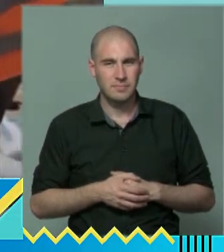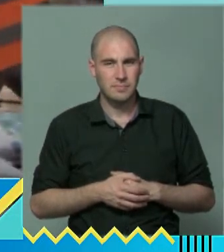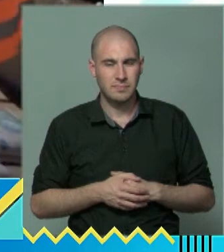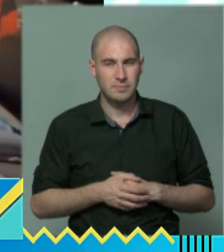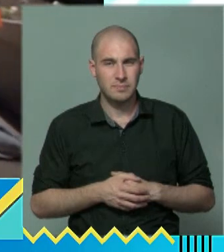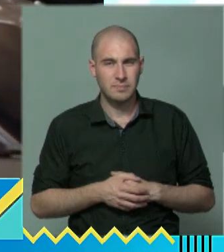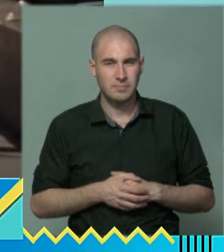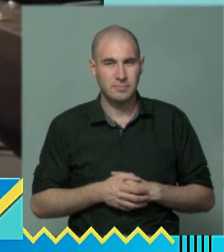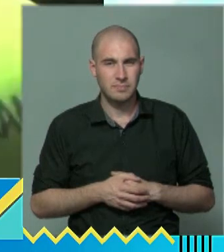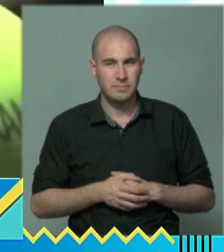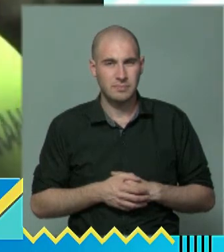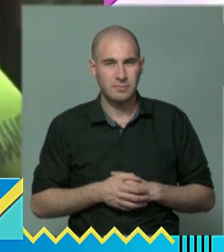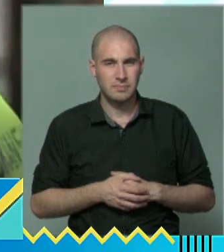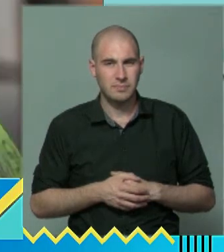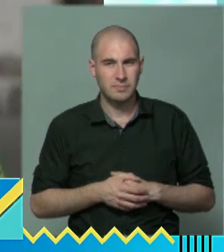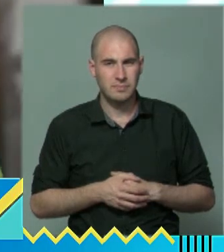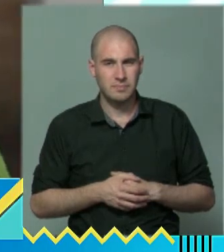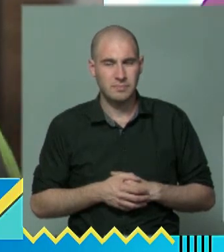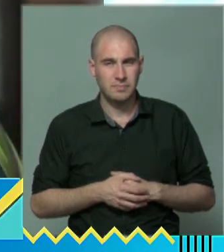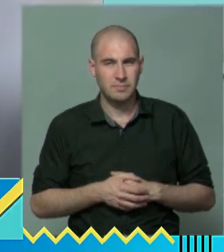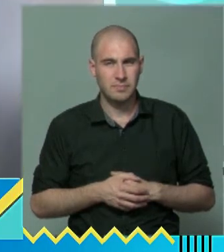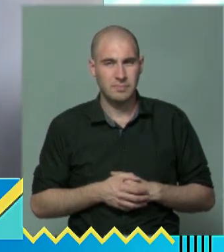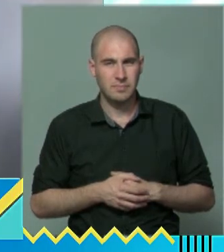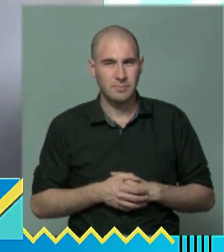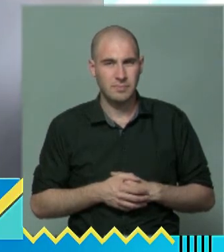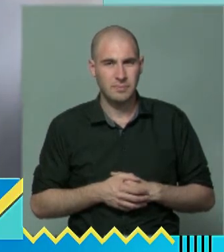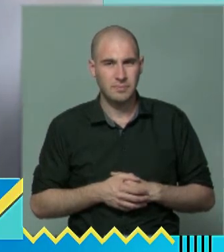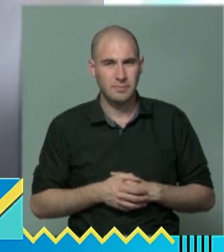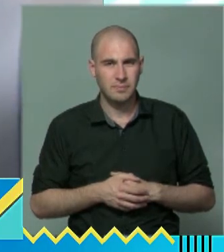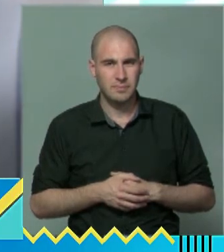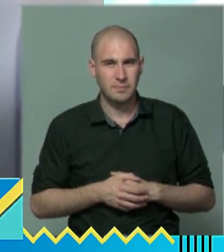con la administración pública es obligatorio en Argentina. Aquí en España aún no lo es.